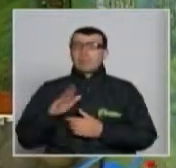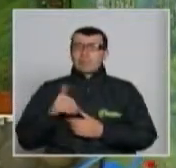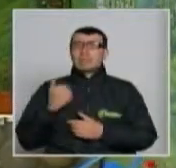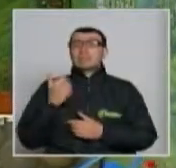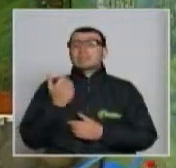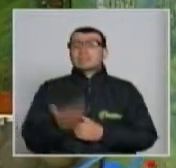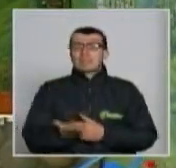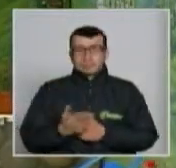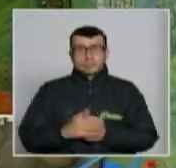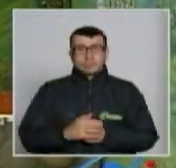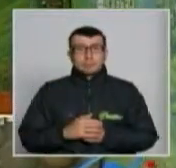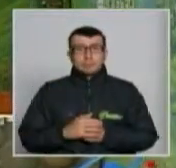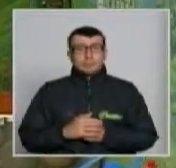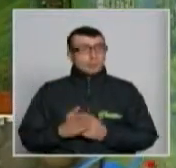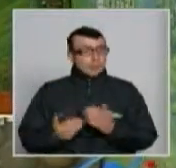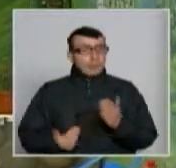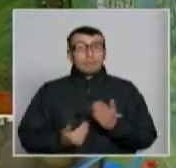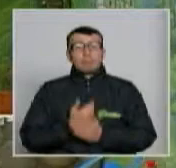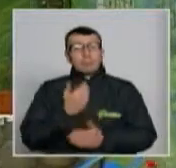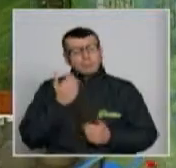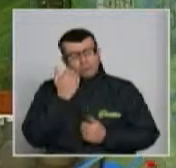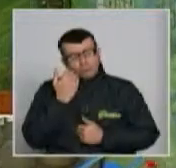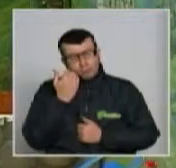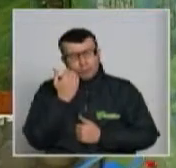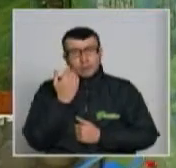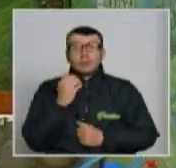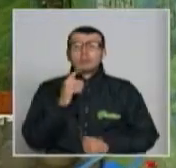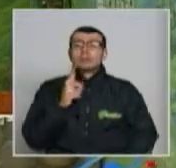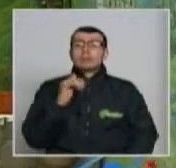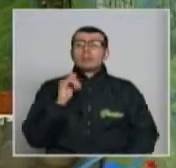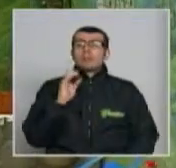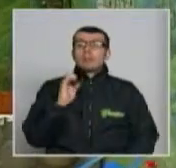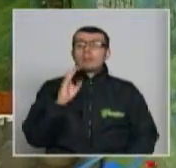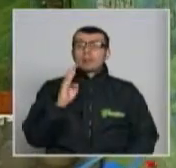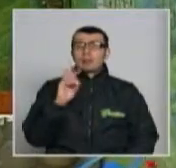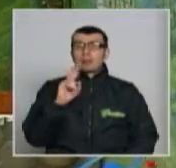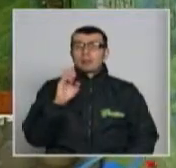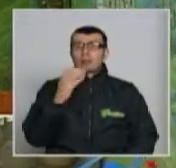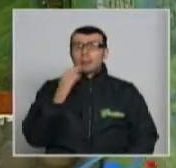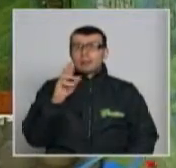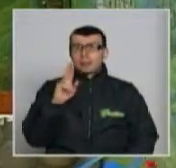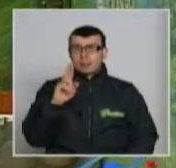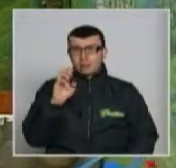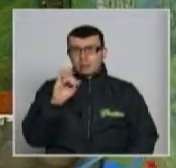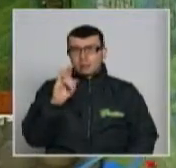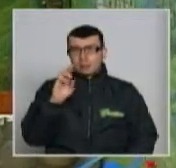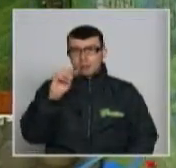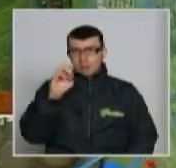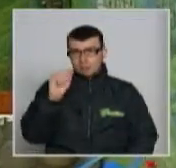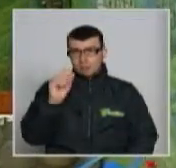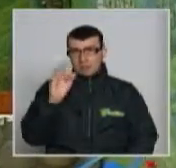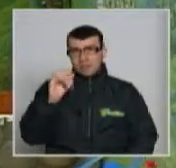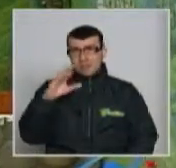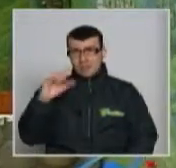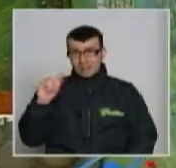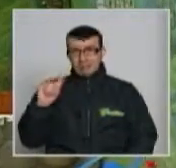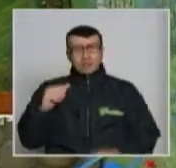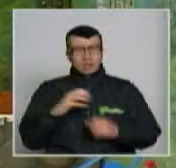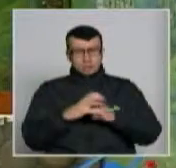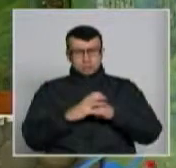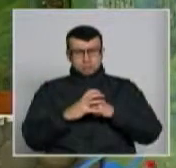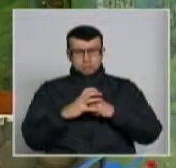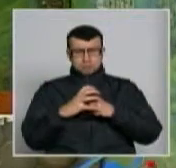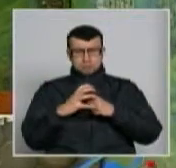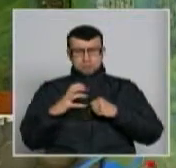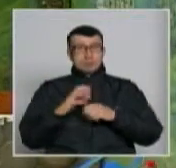una patología que se llama fiebre reumática. Se inflaman todas las articulaciones. ¿Y por qué se inflaman